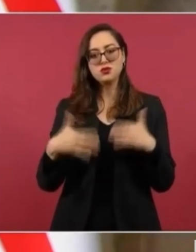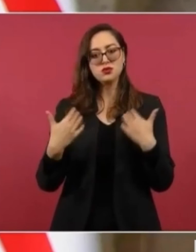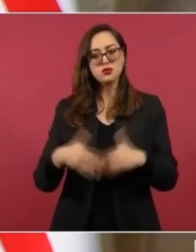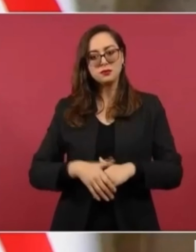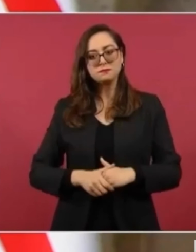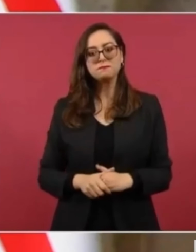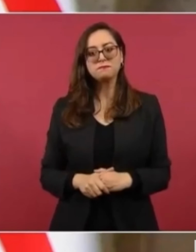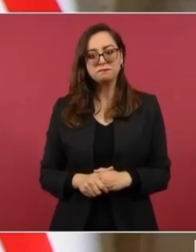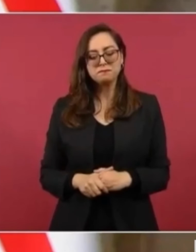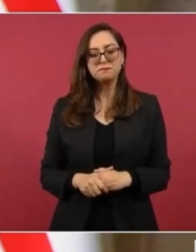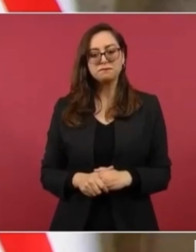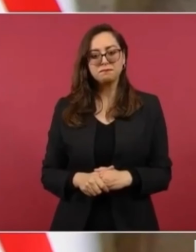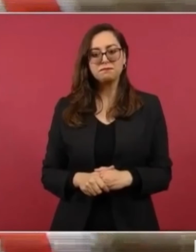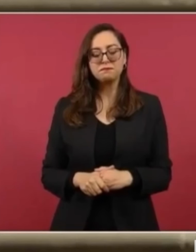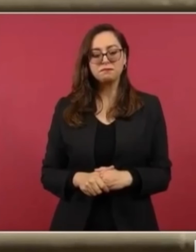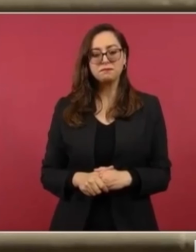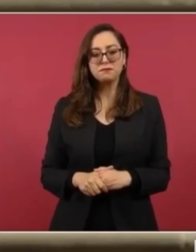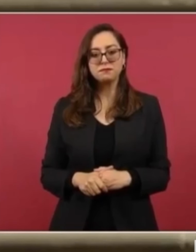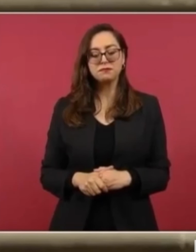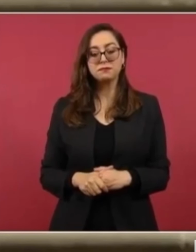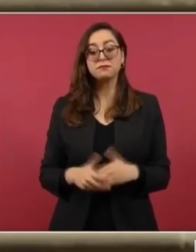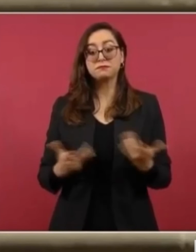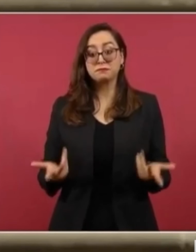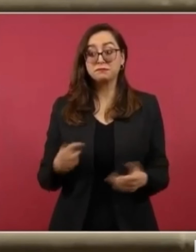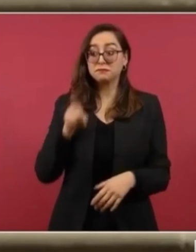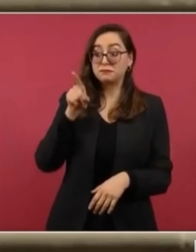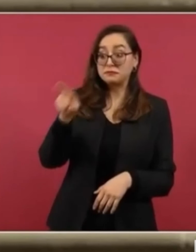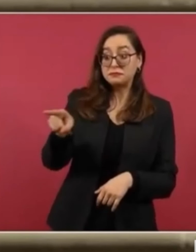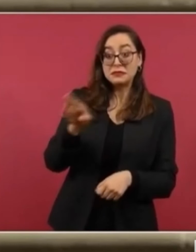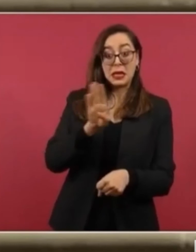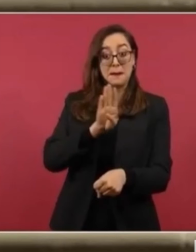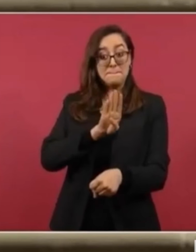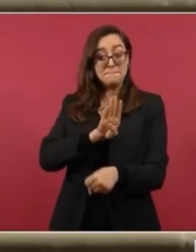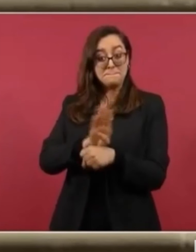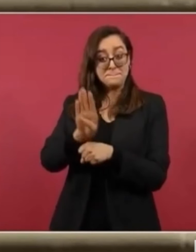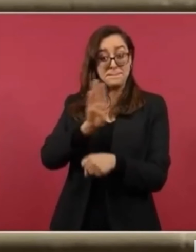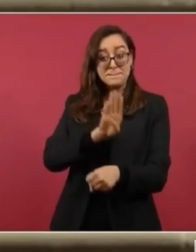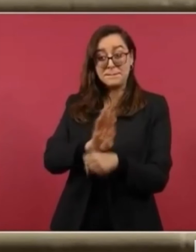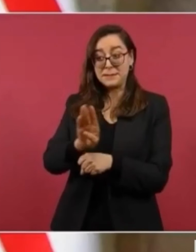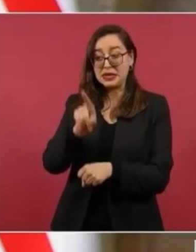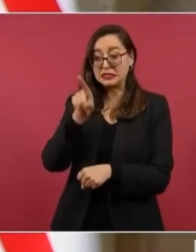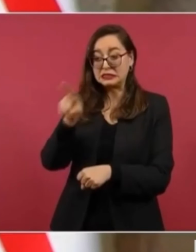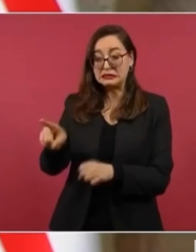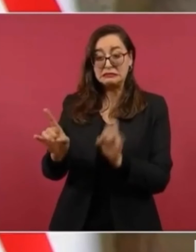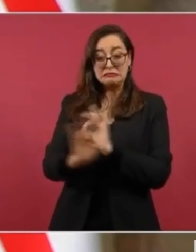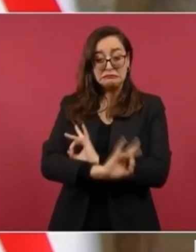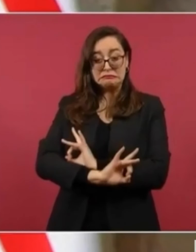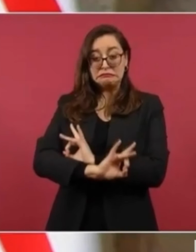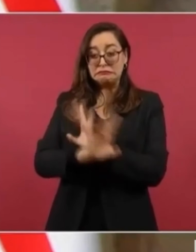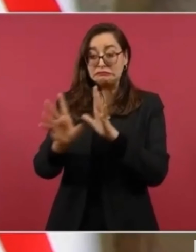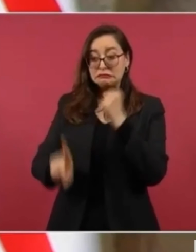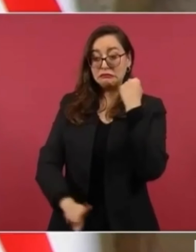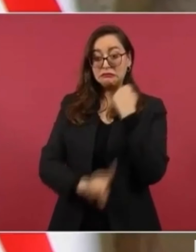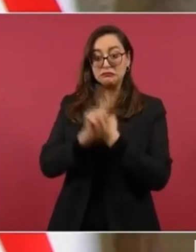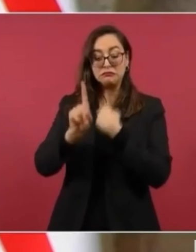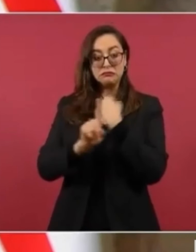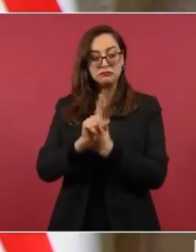ante el intento de golpe de Estado en Brasil.